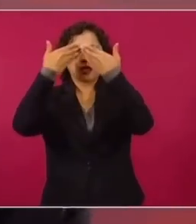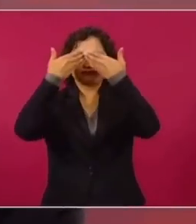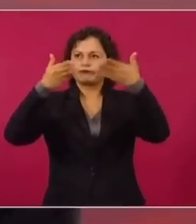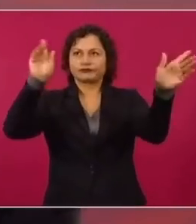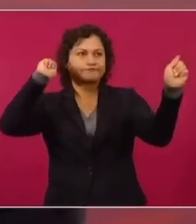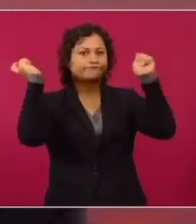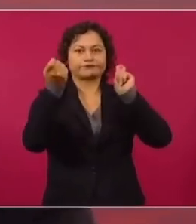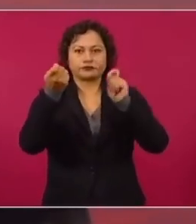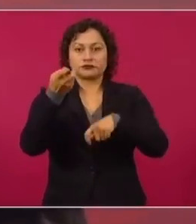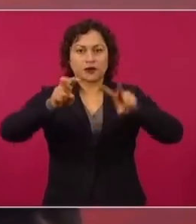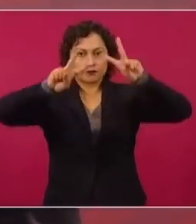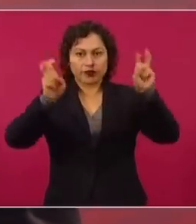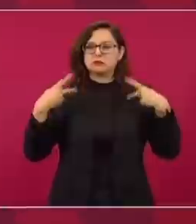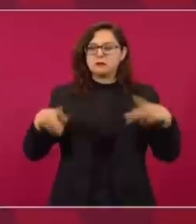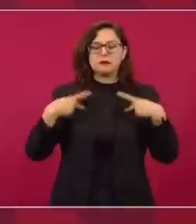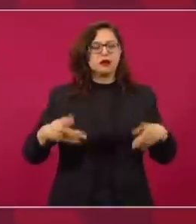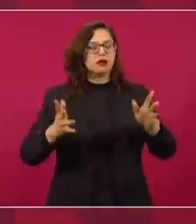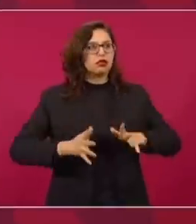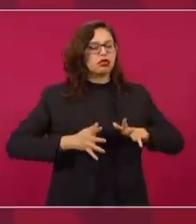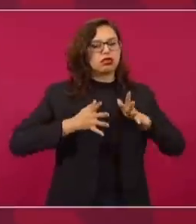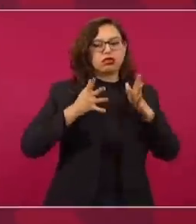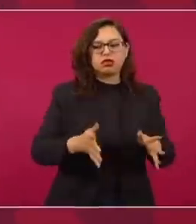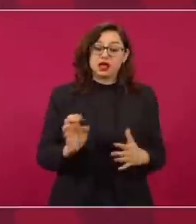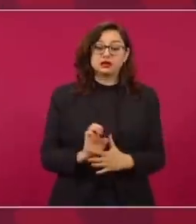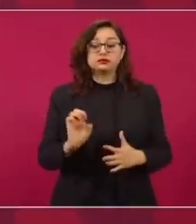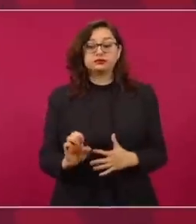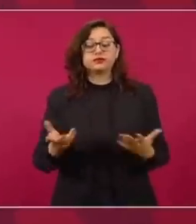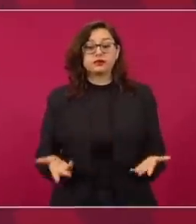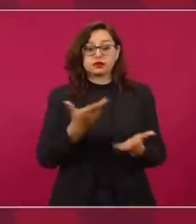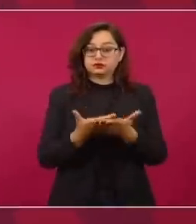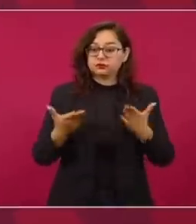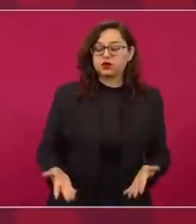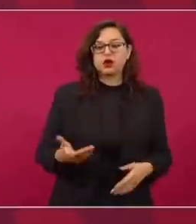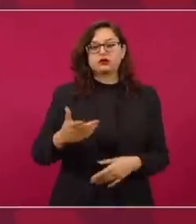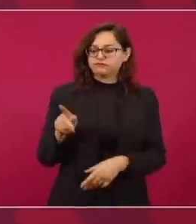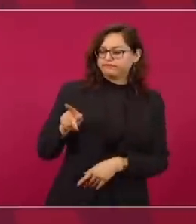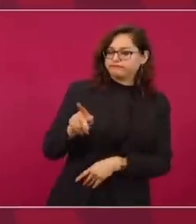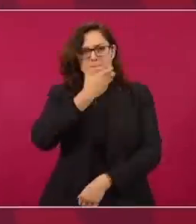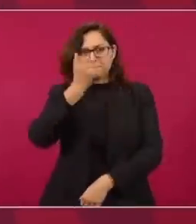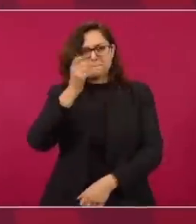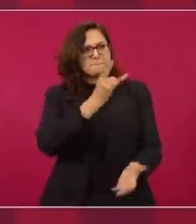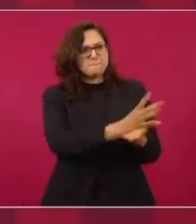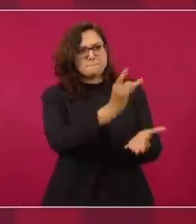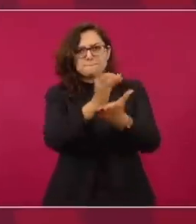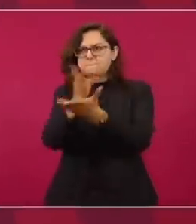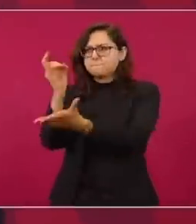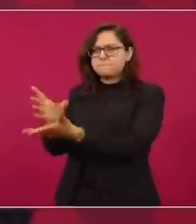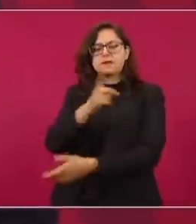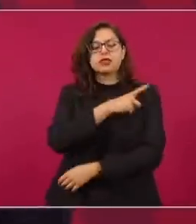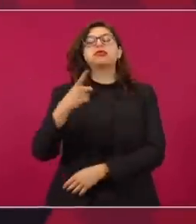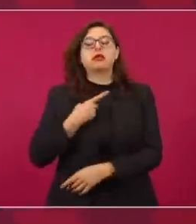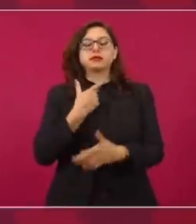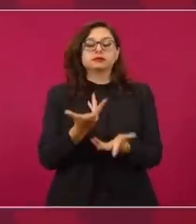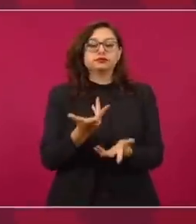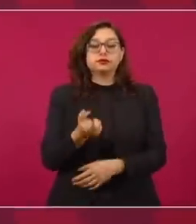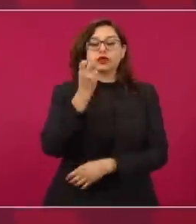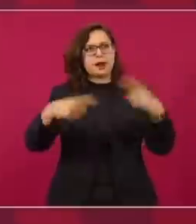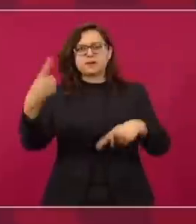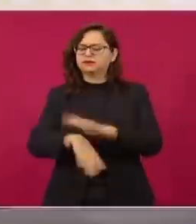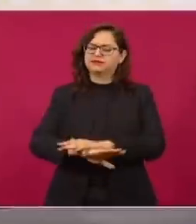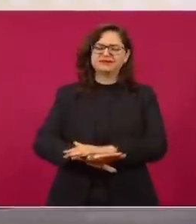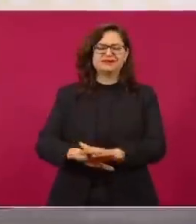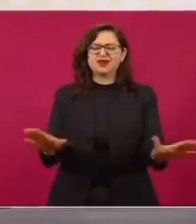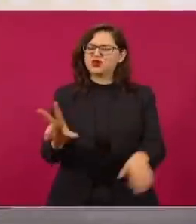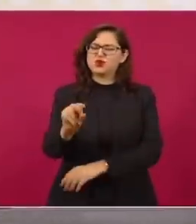seguir tratando estos temas. Y fuera máscaras. Todo lo que hagamos, porque haya definición, ayuda. Y desde luego, esto no significa pensamiento único